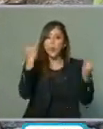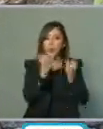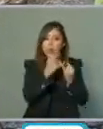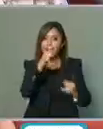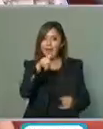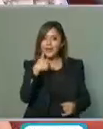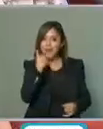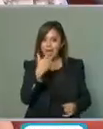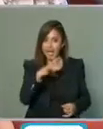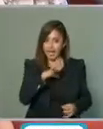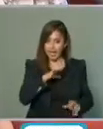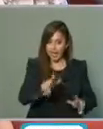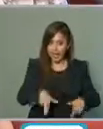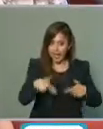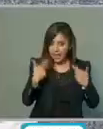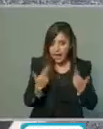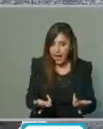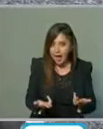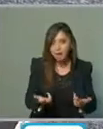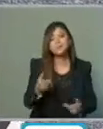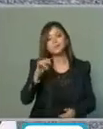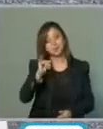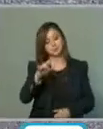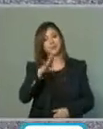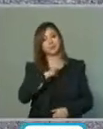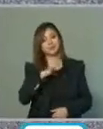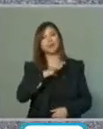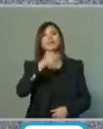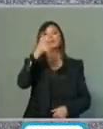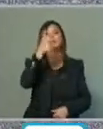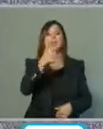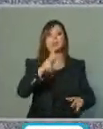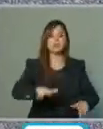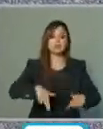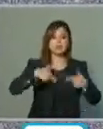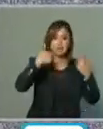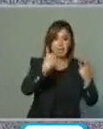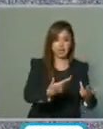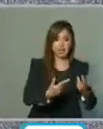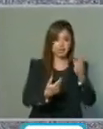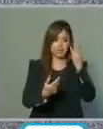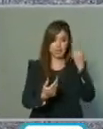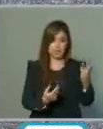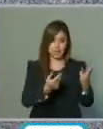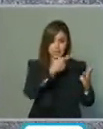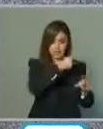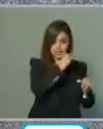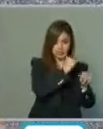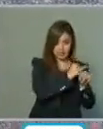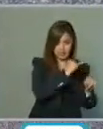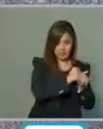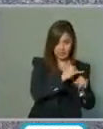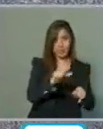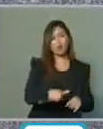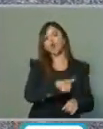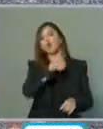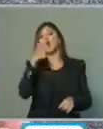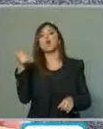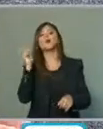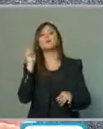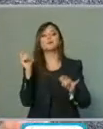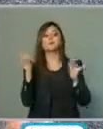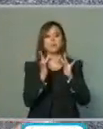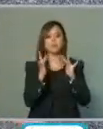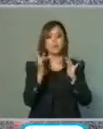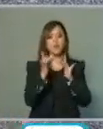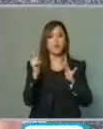regalitos, ¿verdad? Así es, esta es la mejor parte. Tenemos 6 regalitos, se van a ir 3 por redes sociales y 3 por la línea telefónica, no, Por